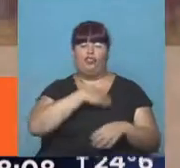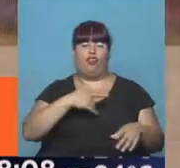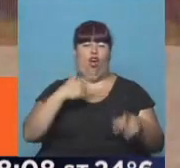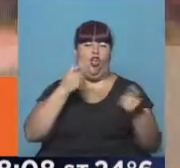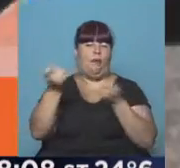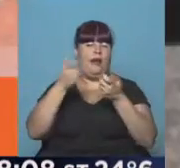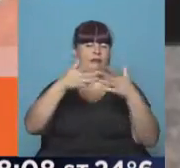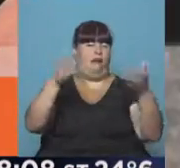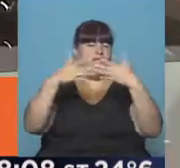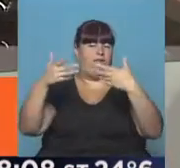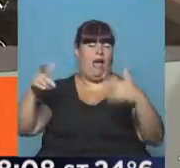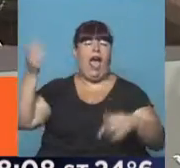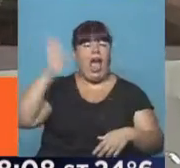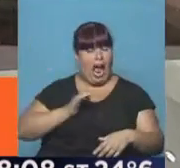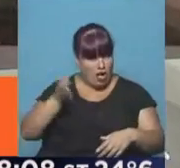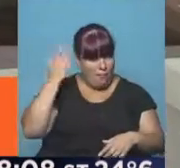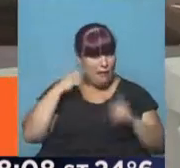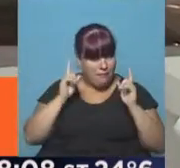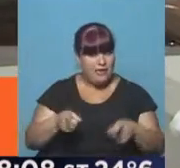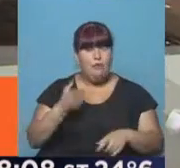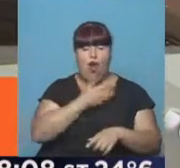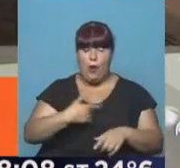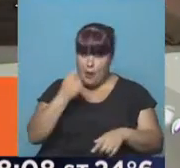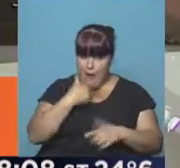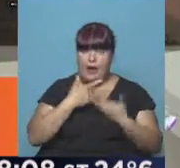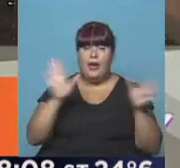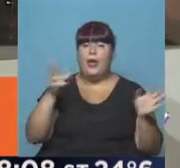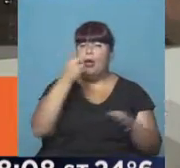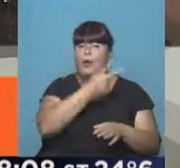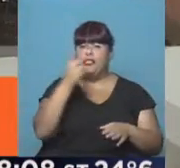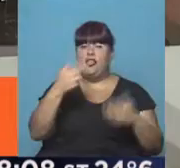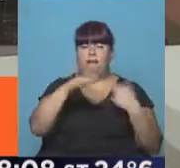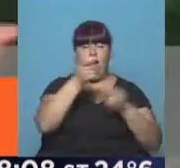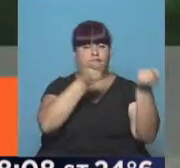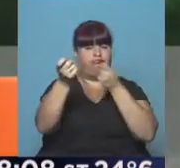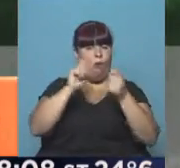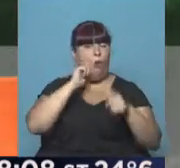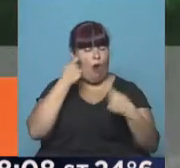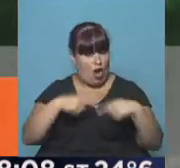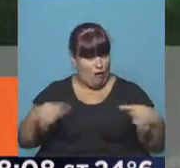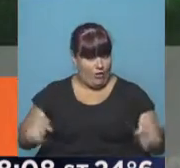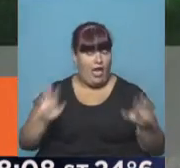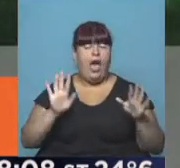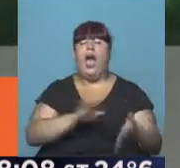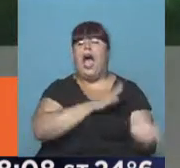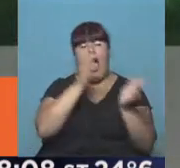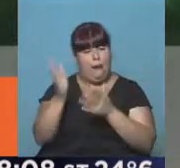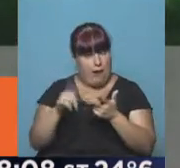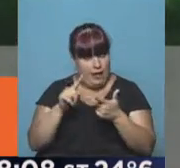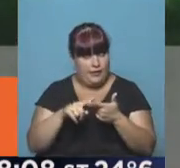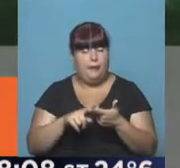cantidad mercados abiertos del año pasado mismo ya con este gobierno se abrieron 22 mercados más o sea que es una buena noticia segundo